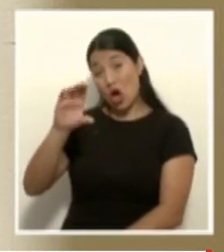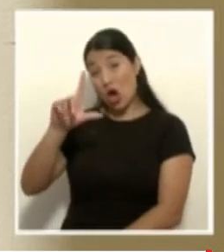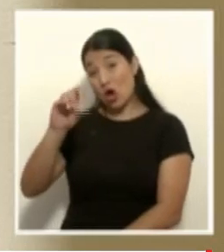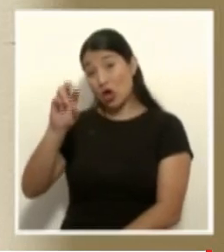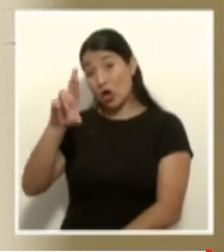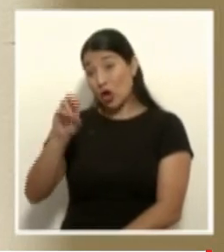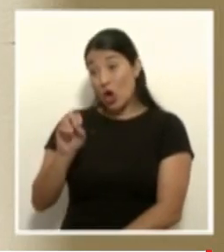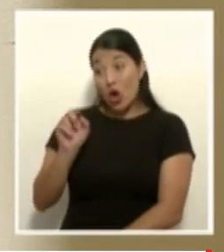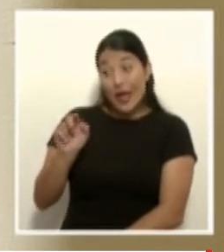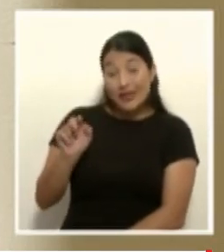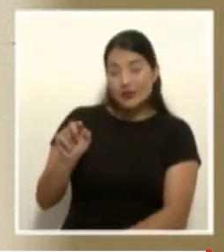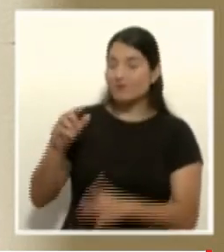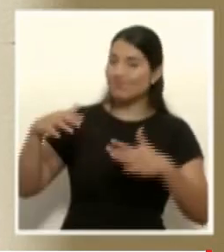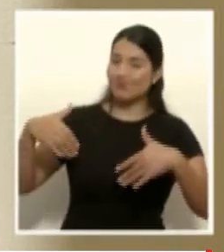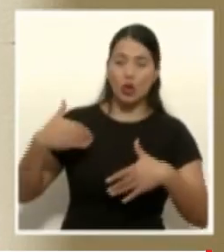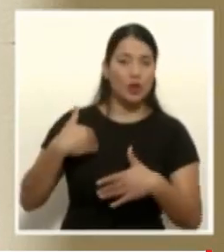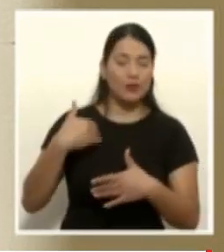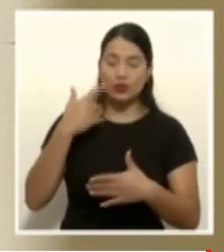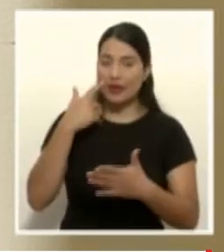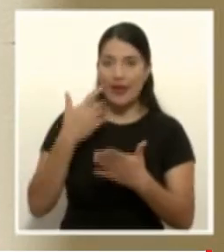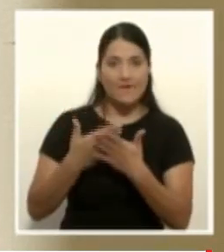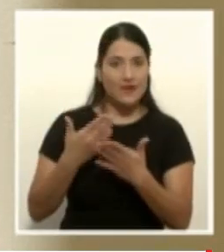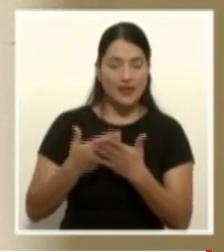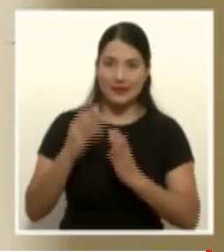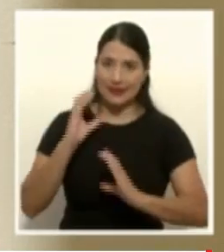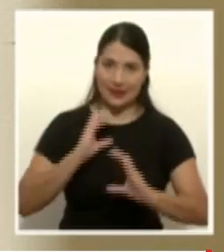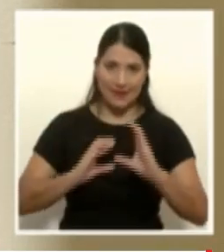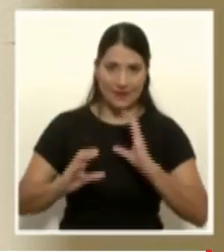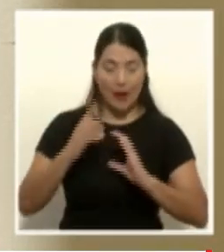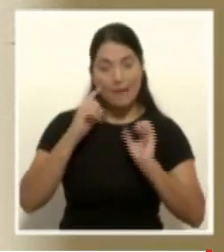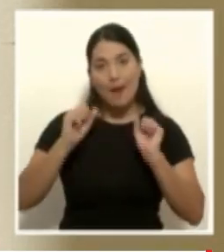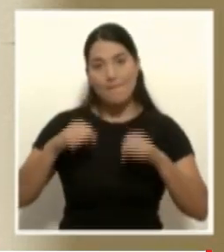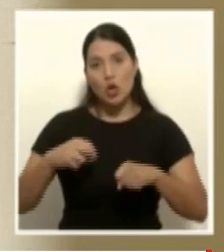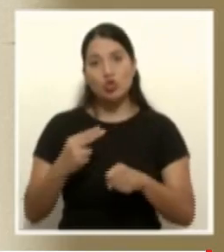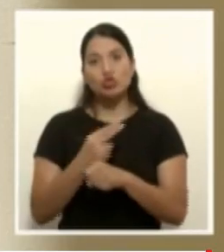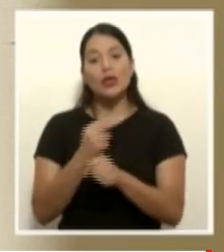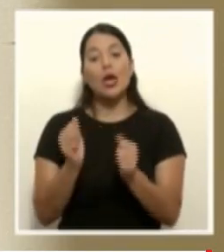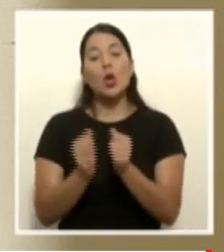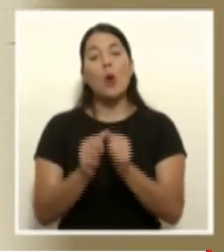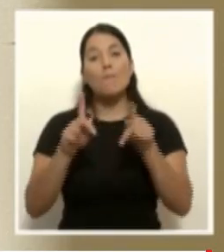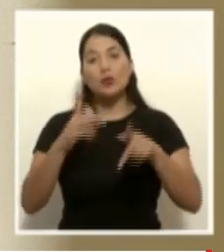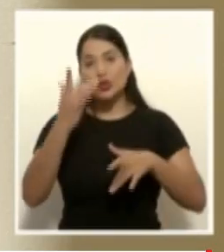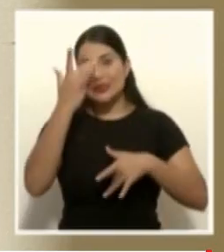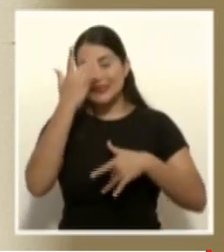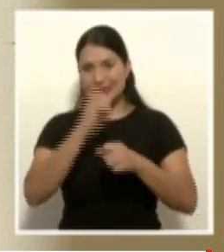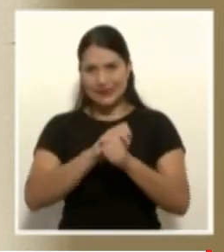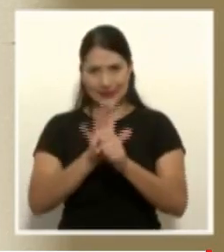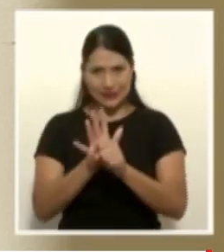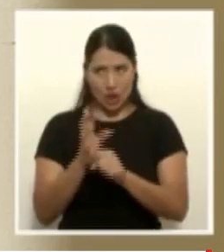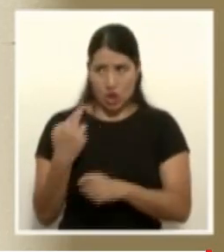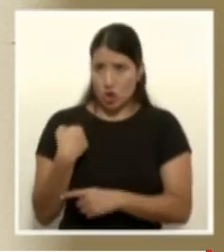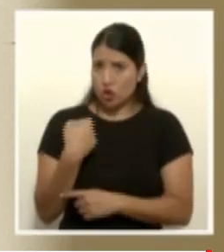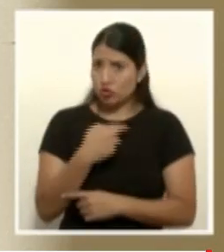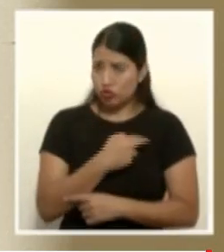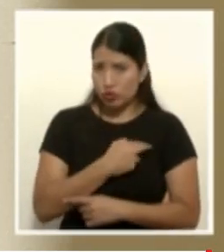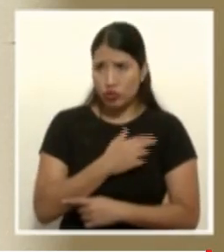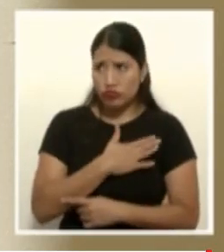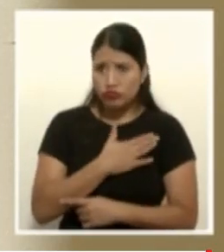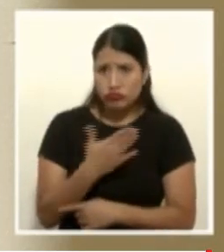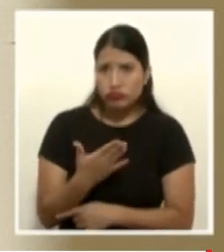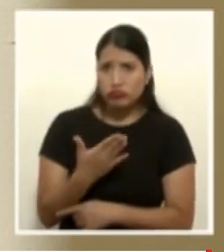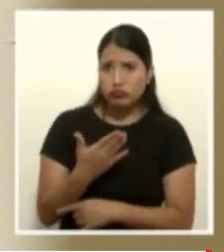a disposición de nuestros médicos para tratar pacientes COVID. Es algo que siempre estamos abiertos a analizar